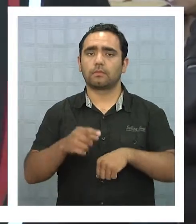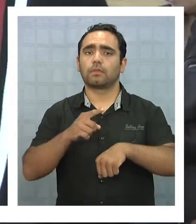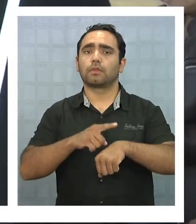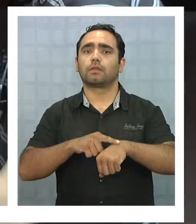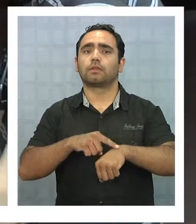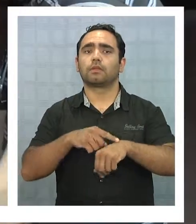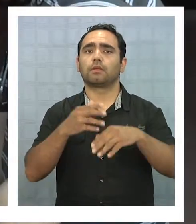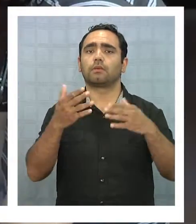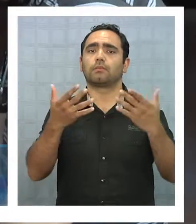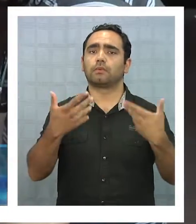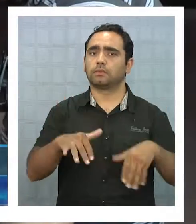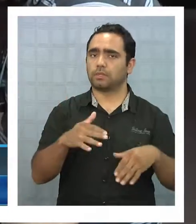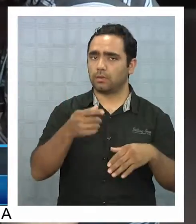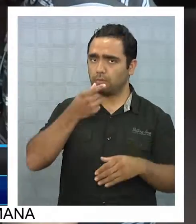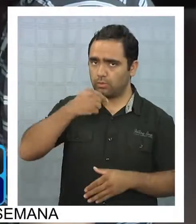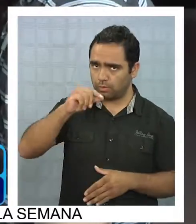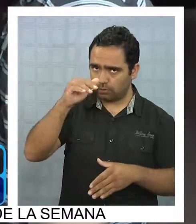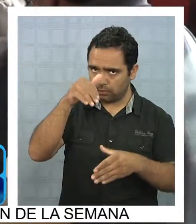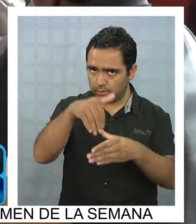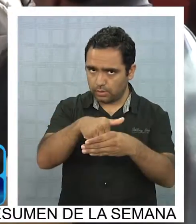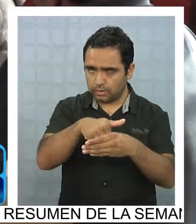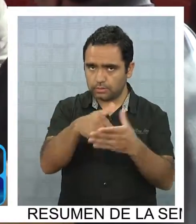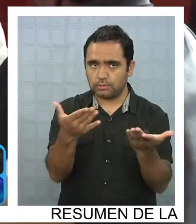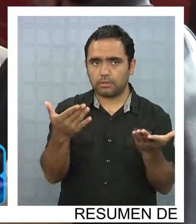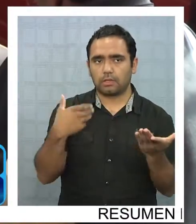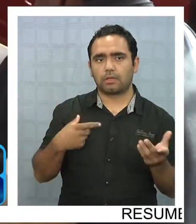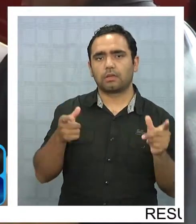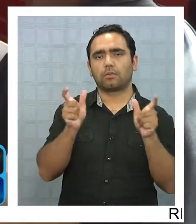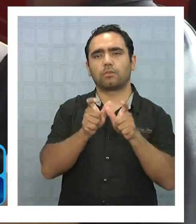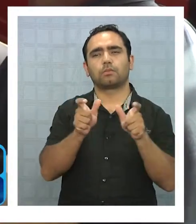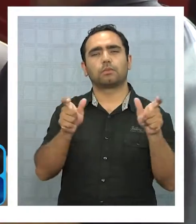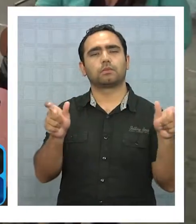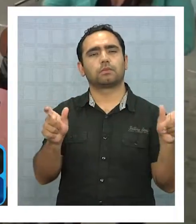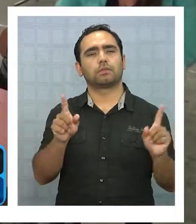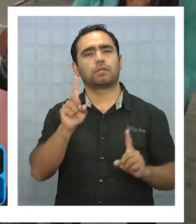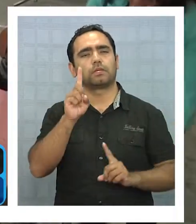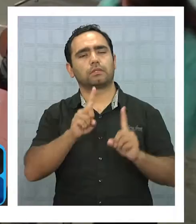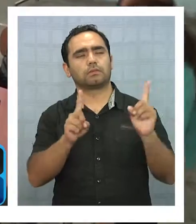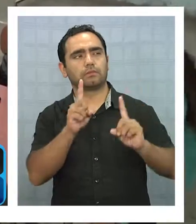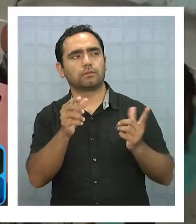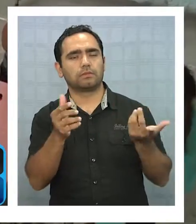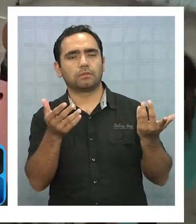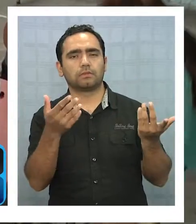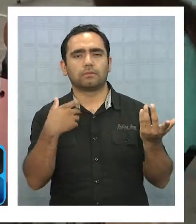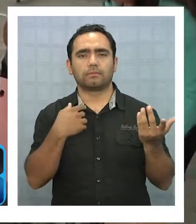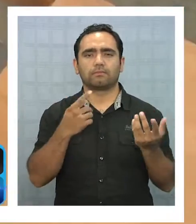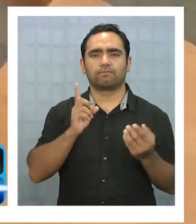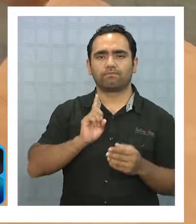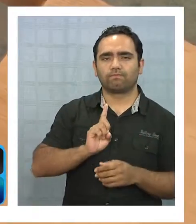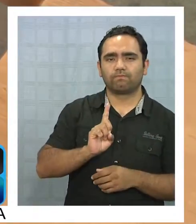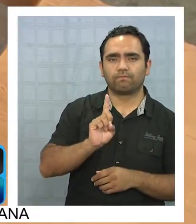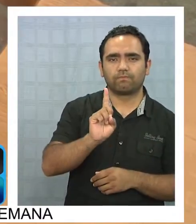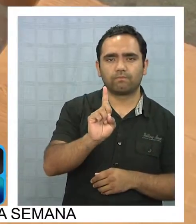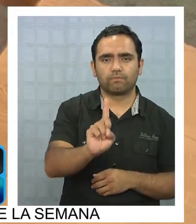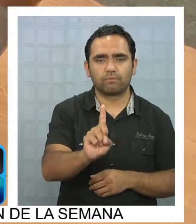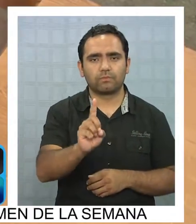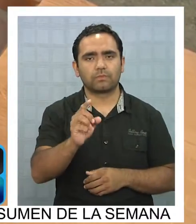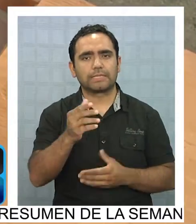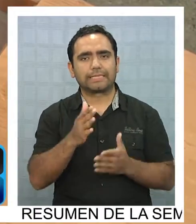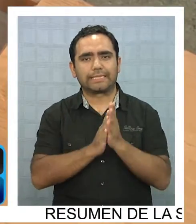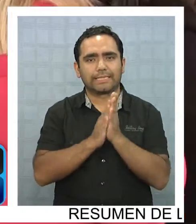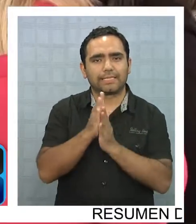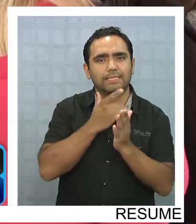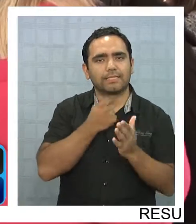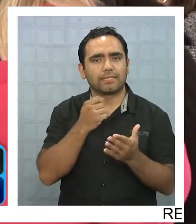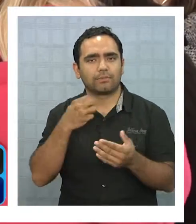tiempo de elecciones y a varios por estos días les quita el sueño llegar hasta el municipio en el próximo mes de octubre,